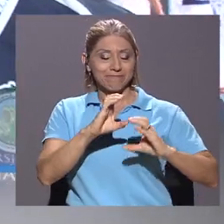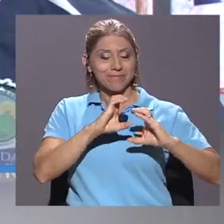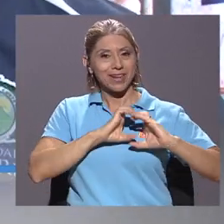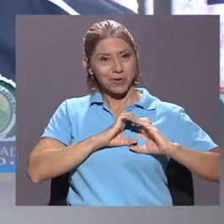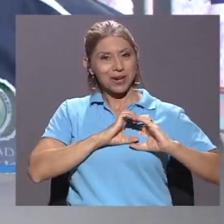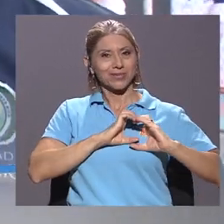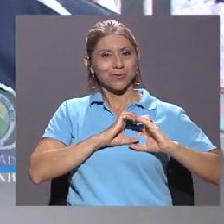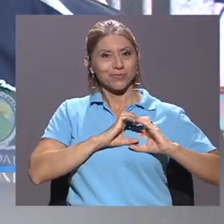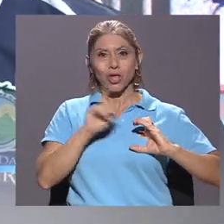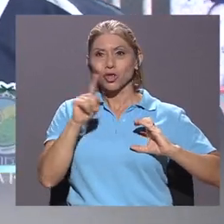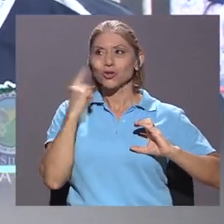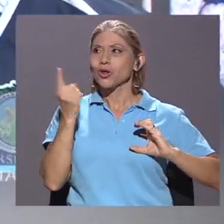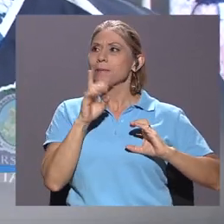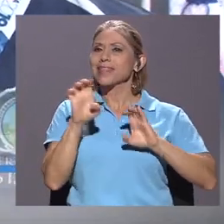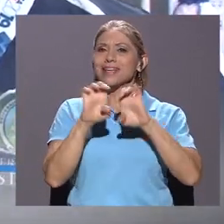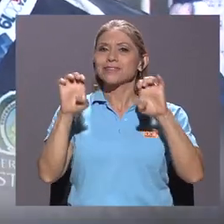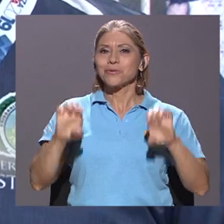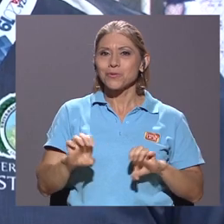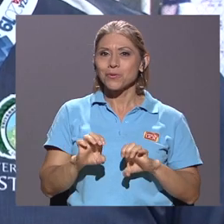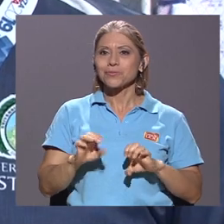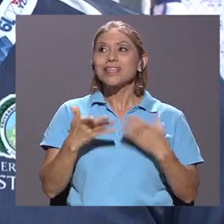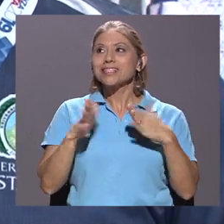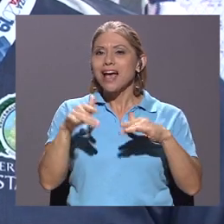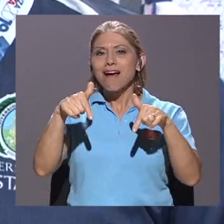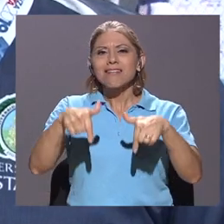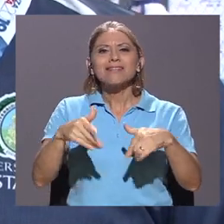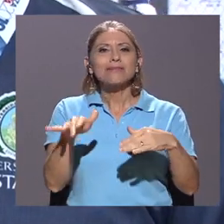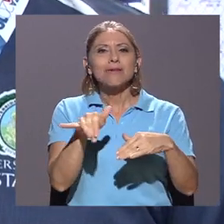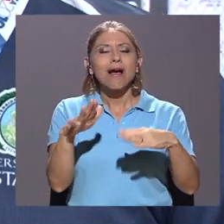una casa para mi entonces